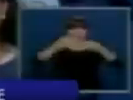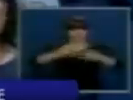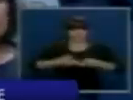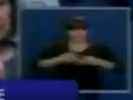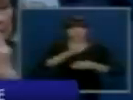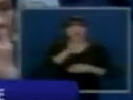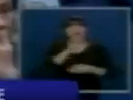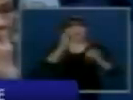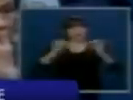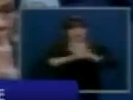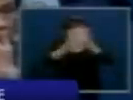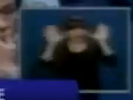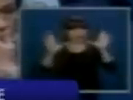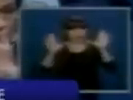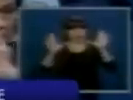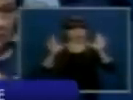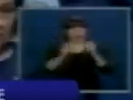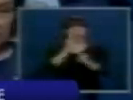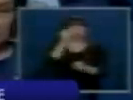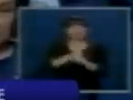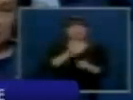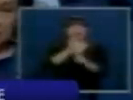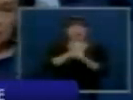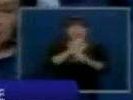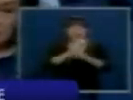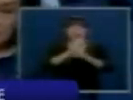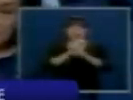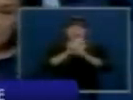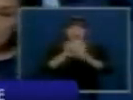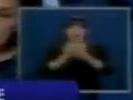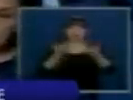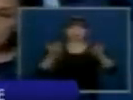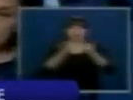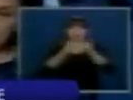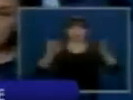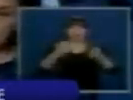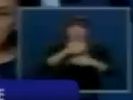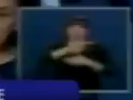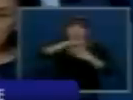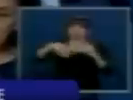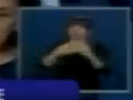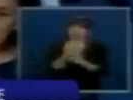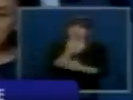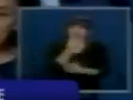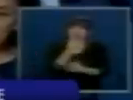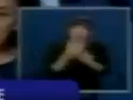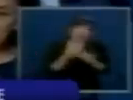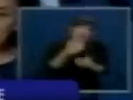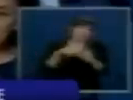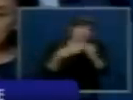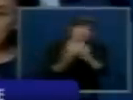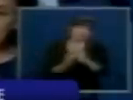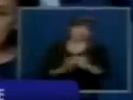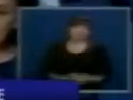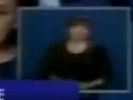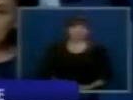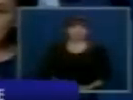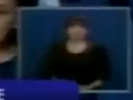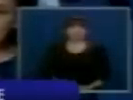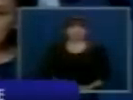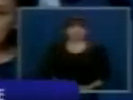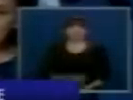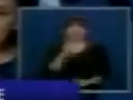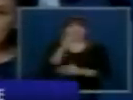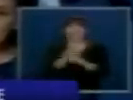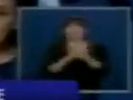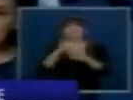con claridad. En la tarea de cuidar el erario público hemos fallado todos o casi todos y todas. Unas por